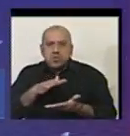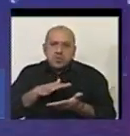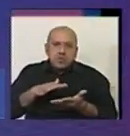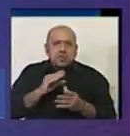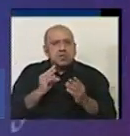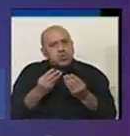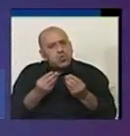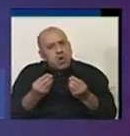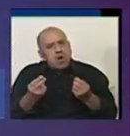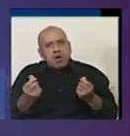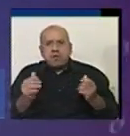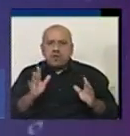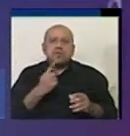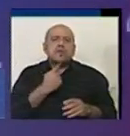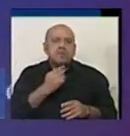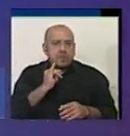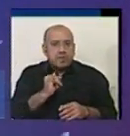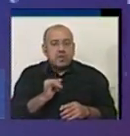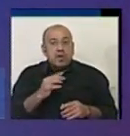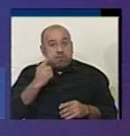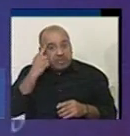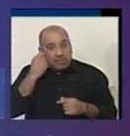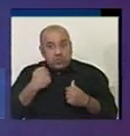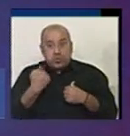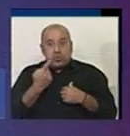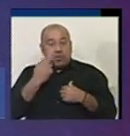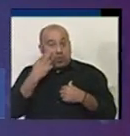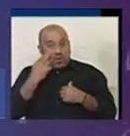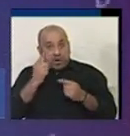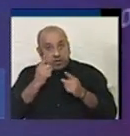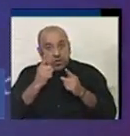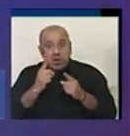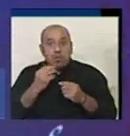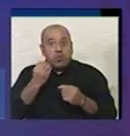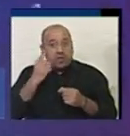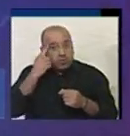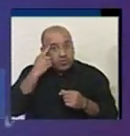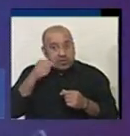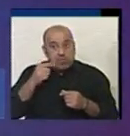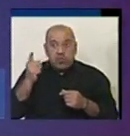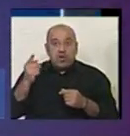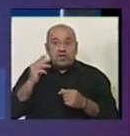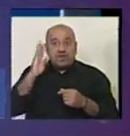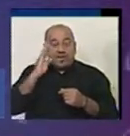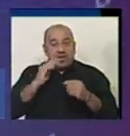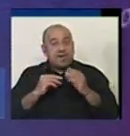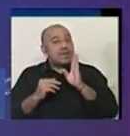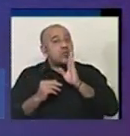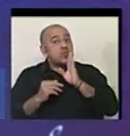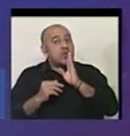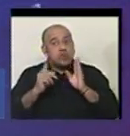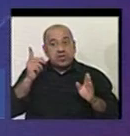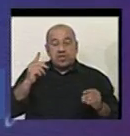a esto que nos iba a afectar, y en particular si la guerra comercial se traslada a esta parte del mundo, ¿no? De manera que en ese